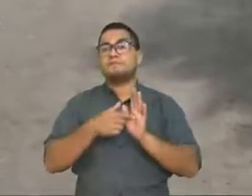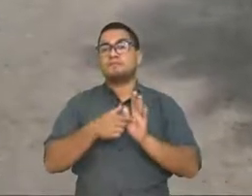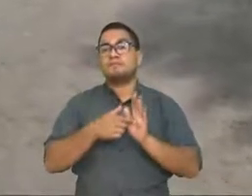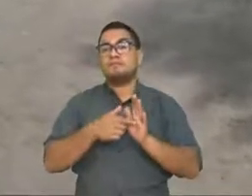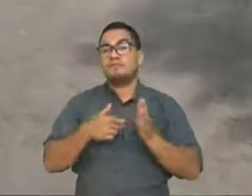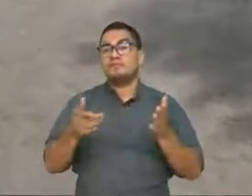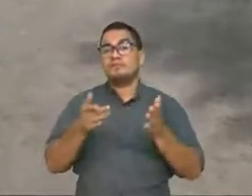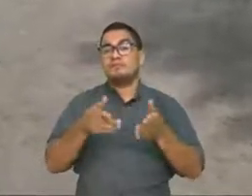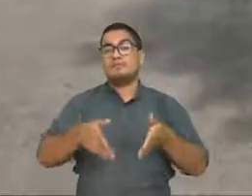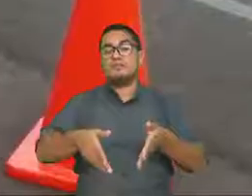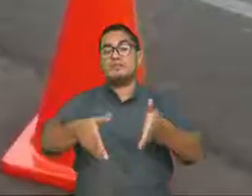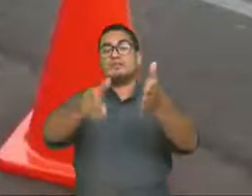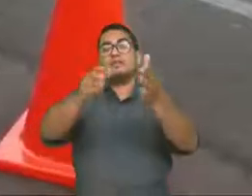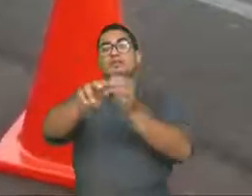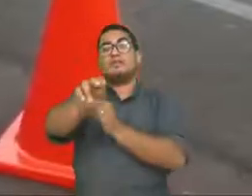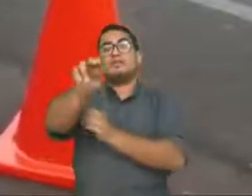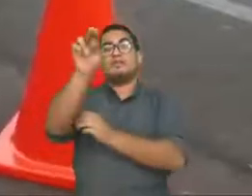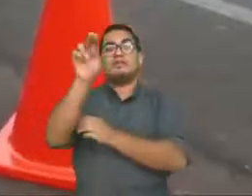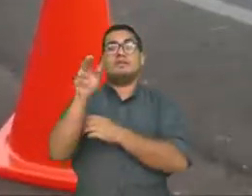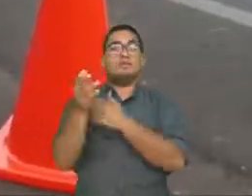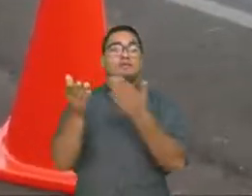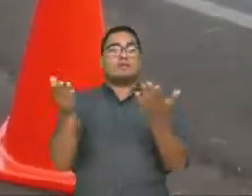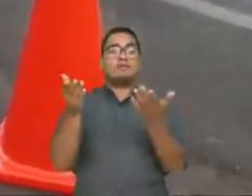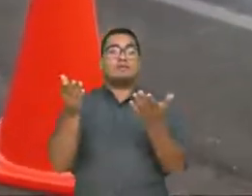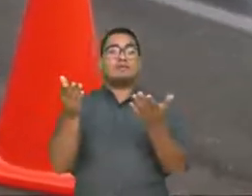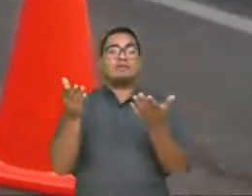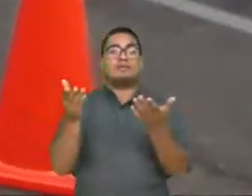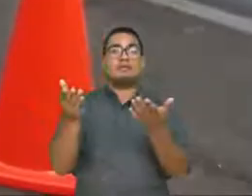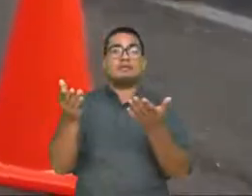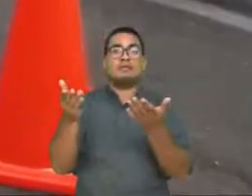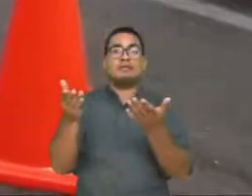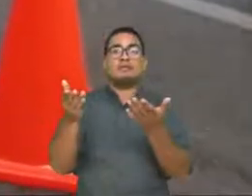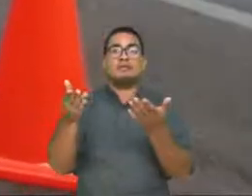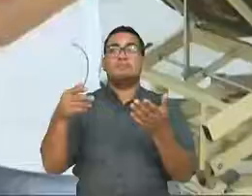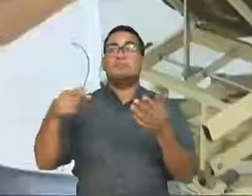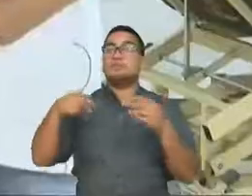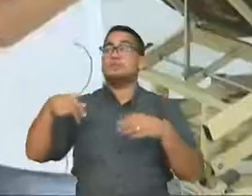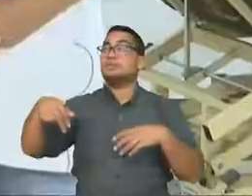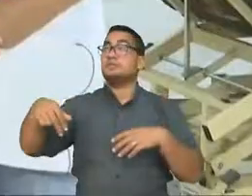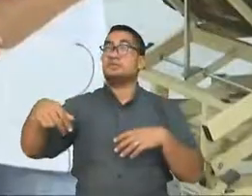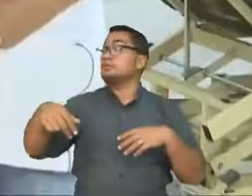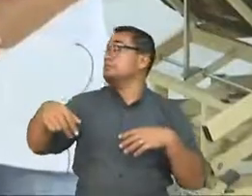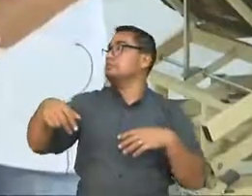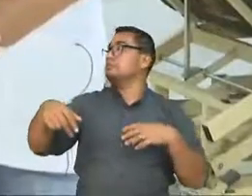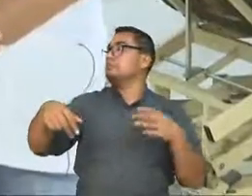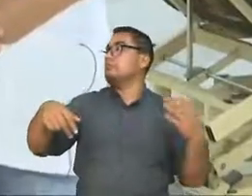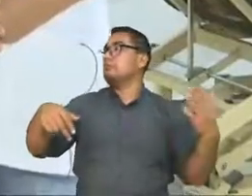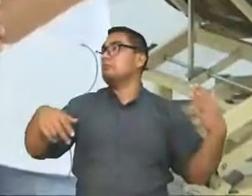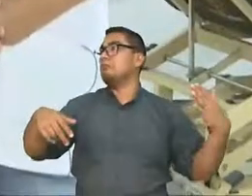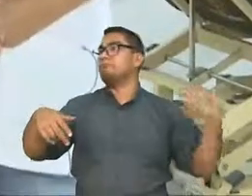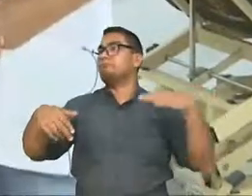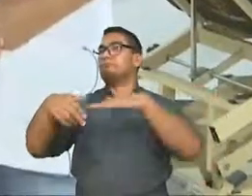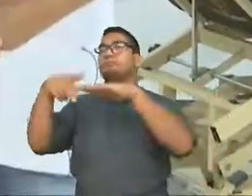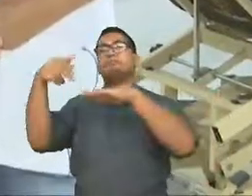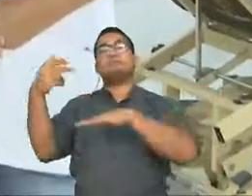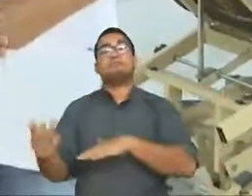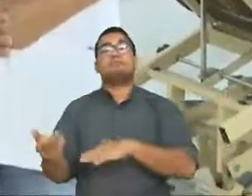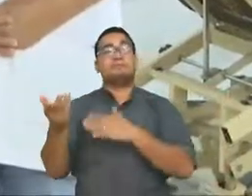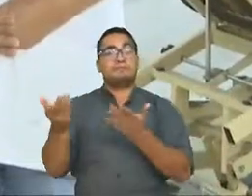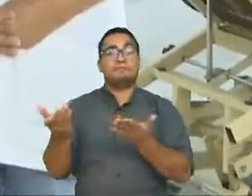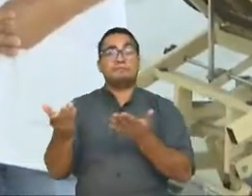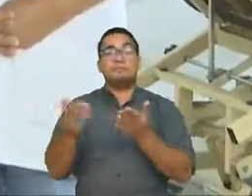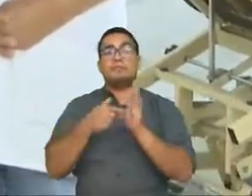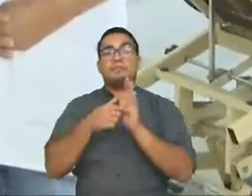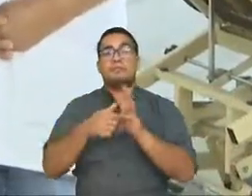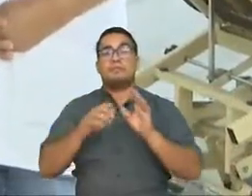norte. Piensan que solo una vía, se cruzan y de repente tenemos el atropellamiento. Exactamente, de que si andamos en la